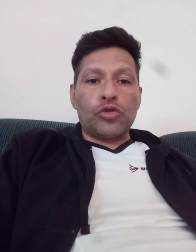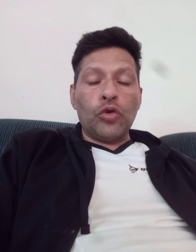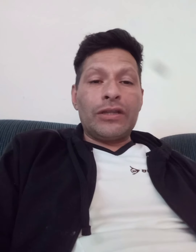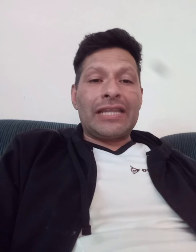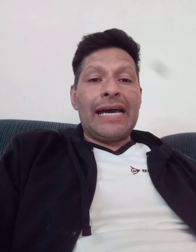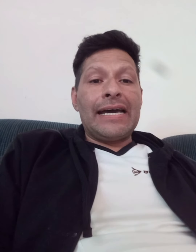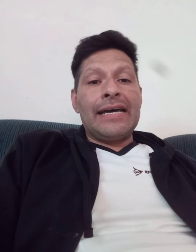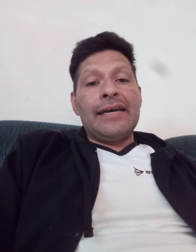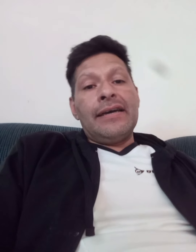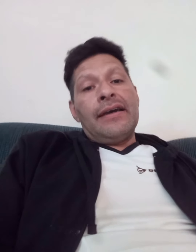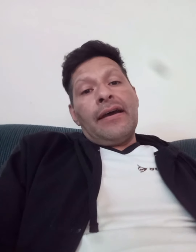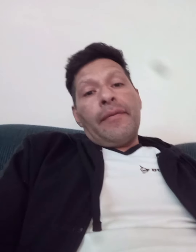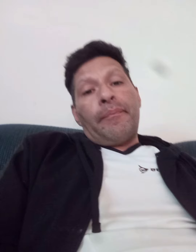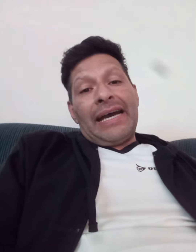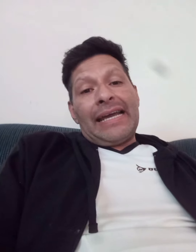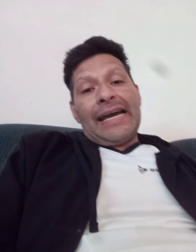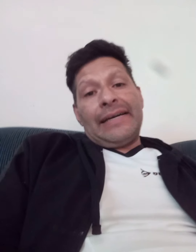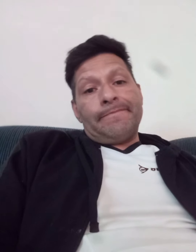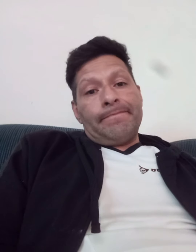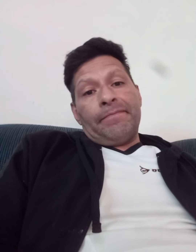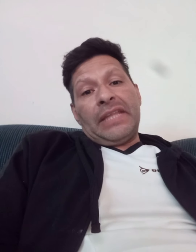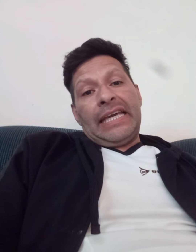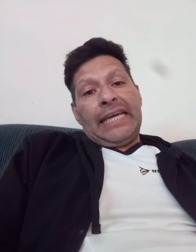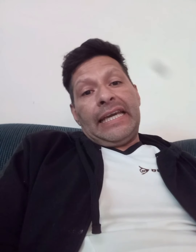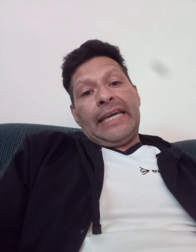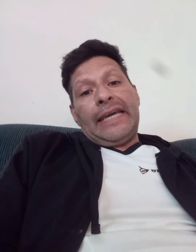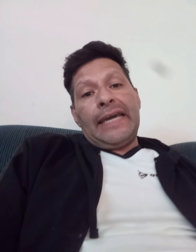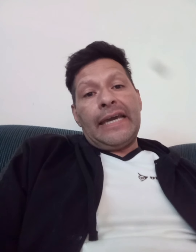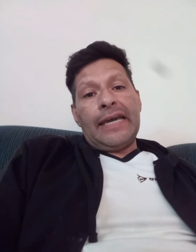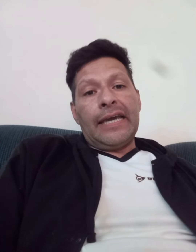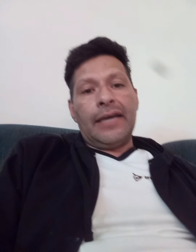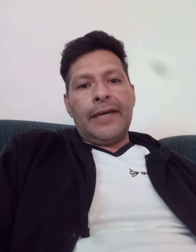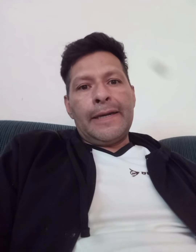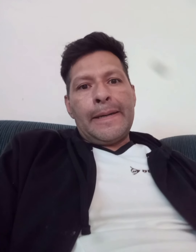la consulta para